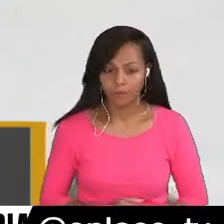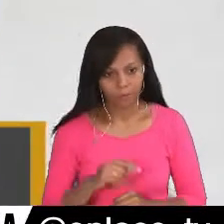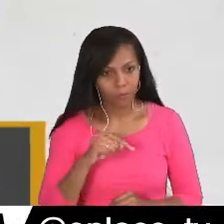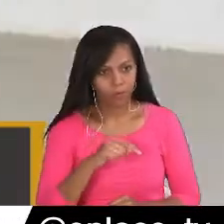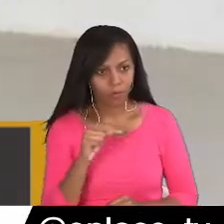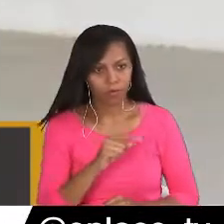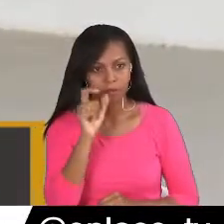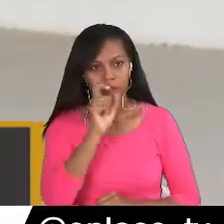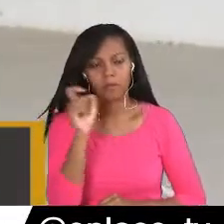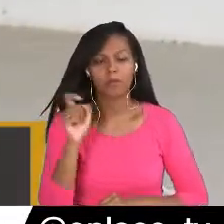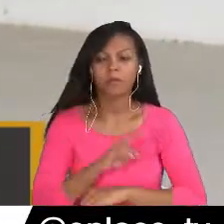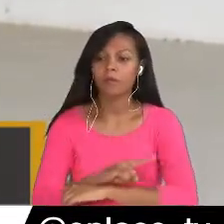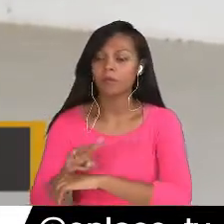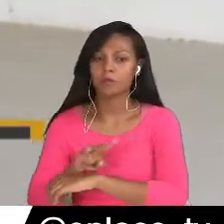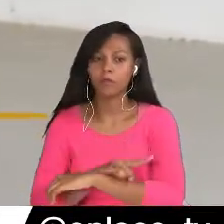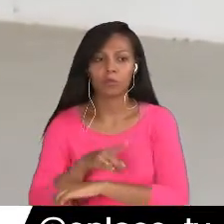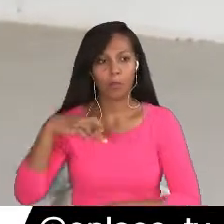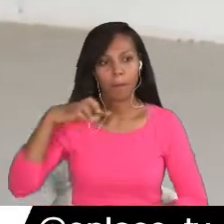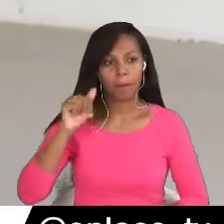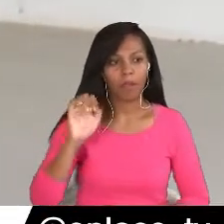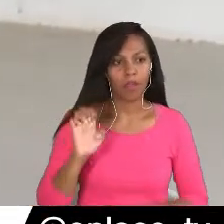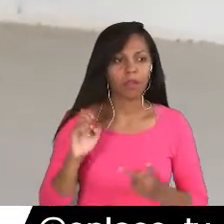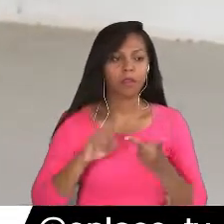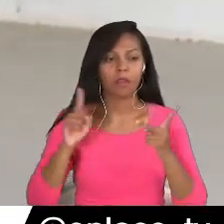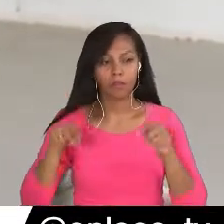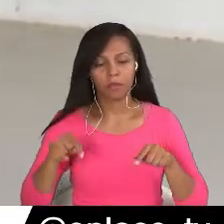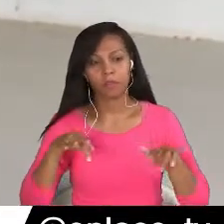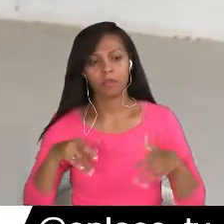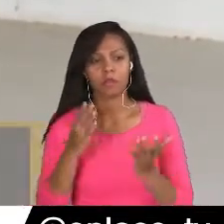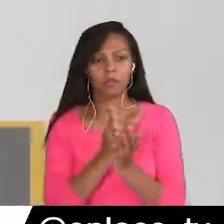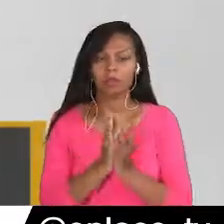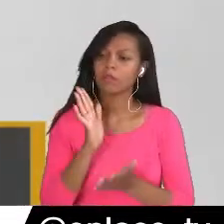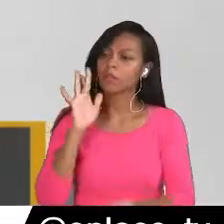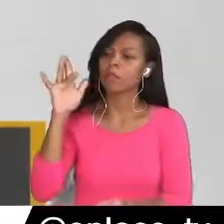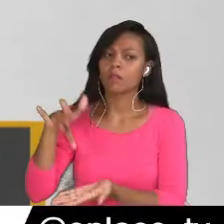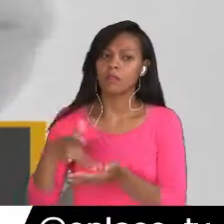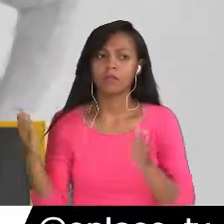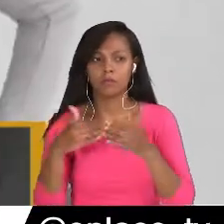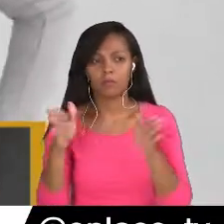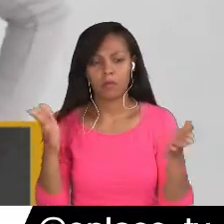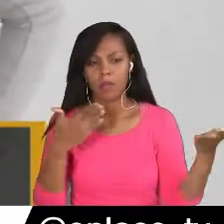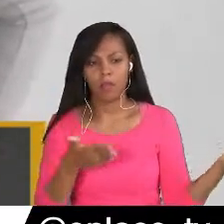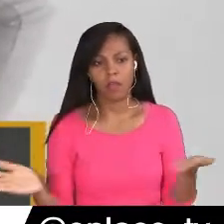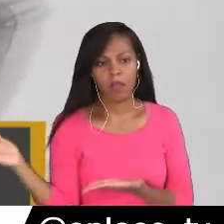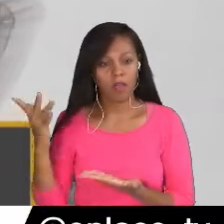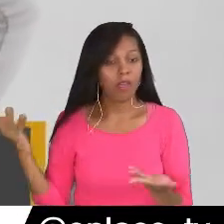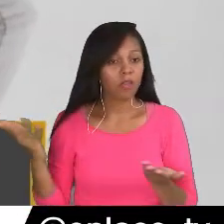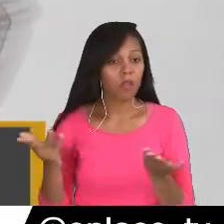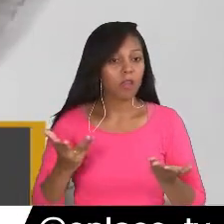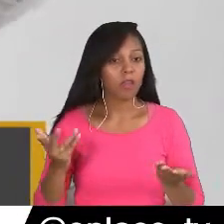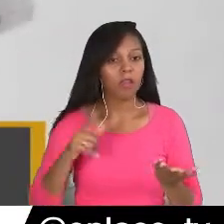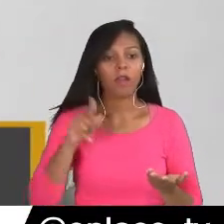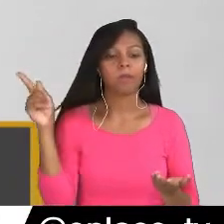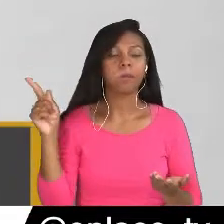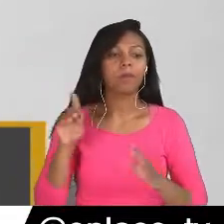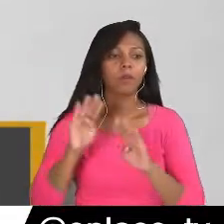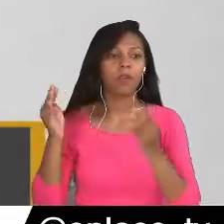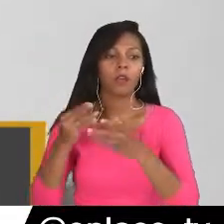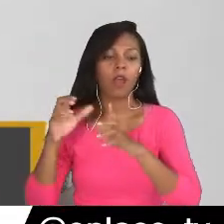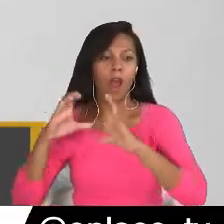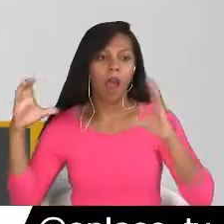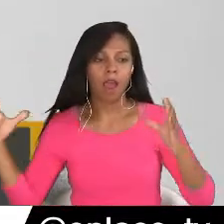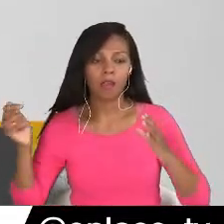supervisor del PAE, adelantó visita al megacolegio para inspeccionar el sitio que podría habilitarse como cocina en el plantel a fin de entregar directamente en sitio